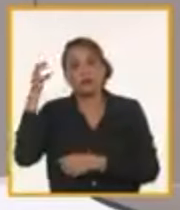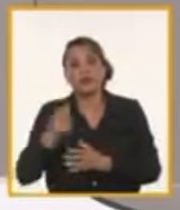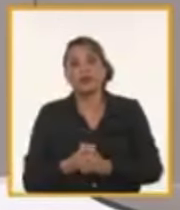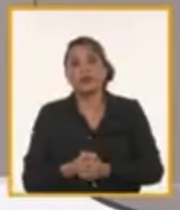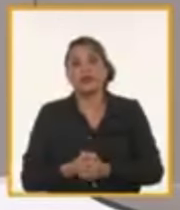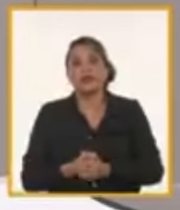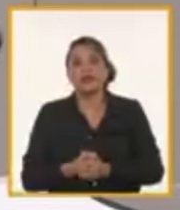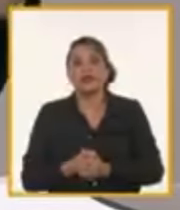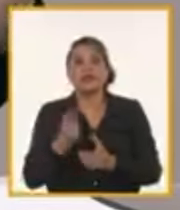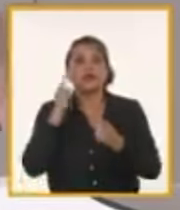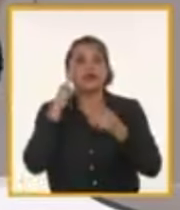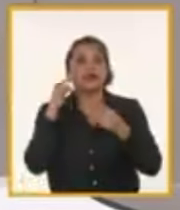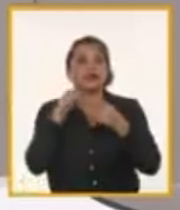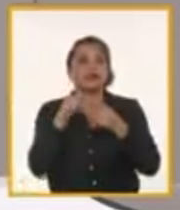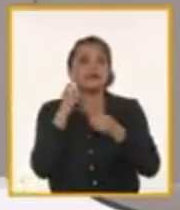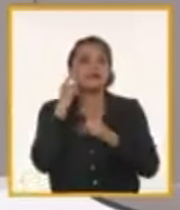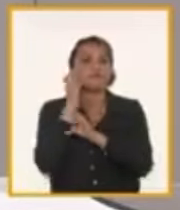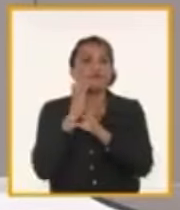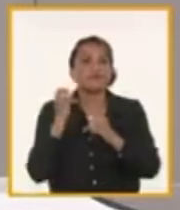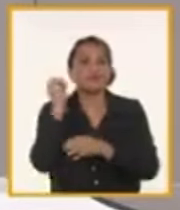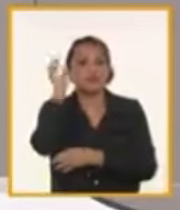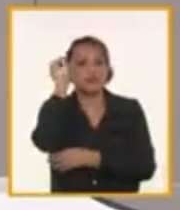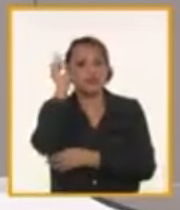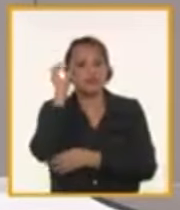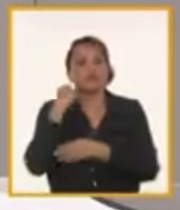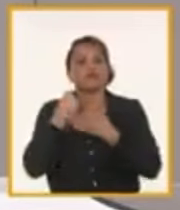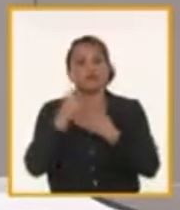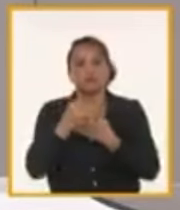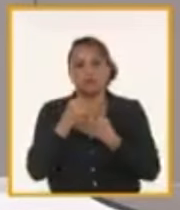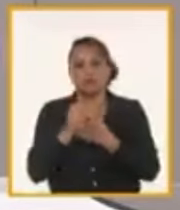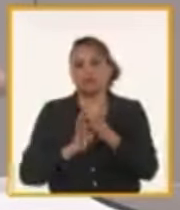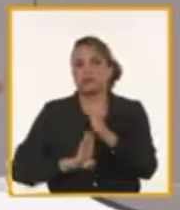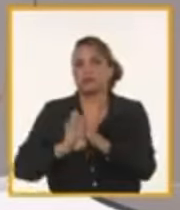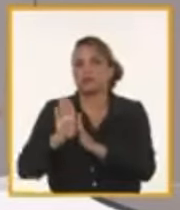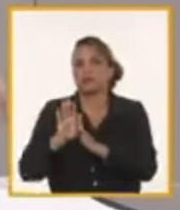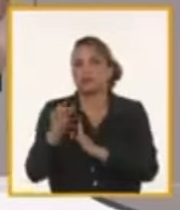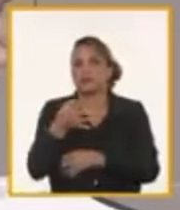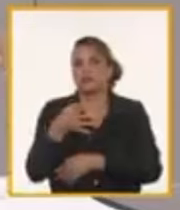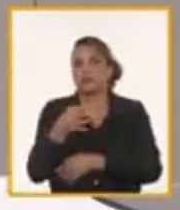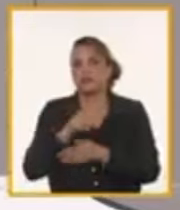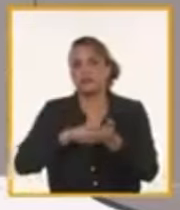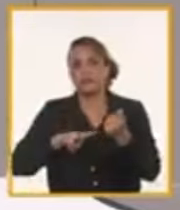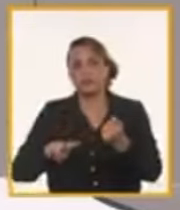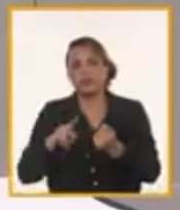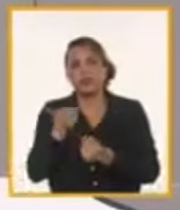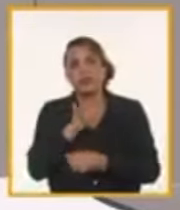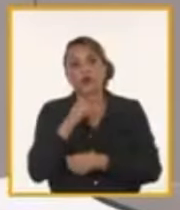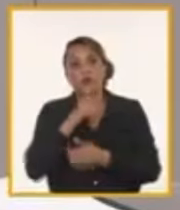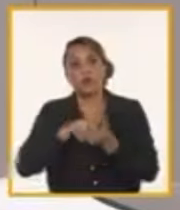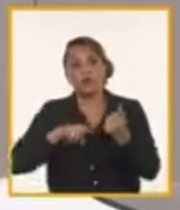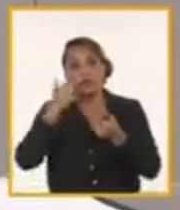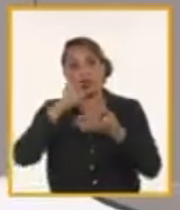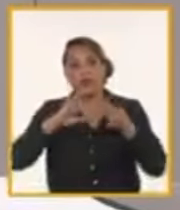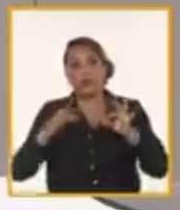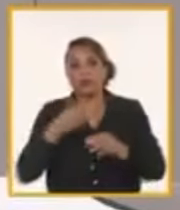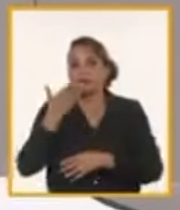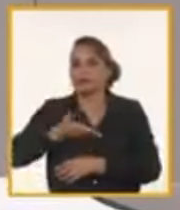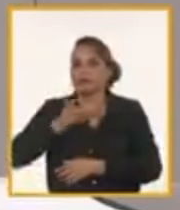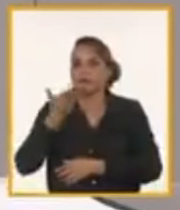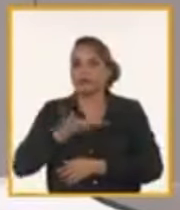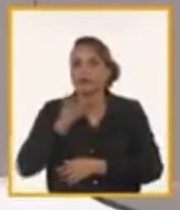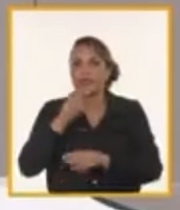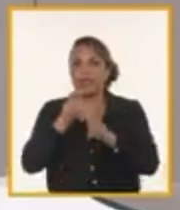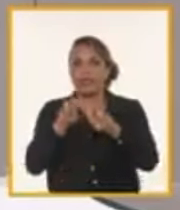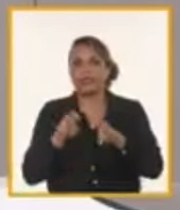la innovación que además está aportando constantemente a este desarrollo territorial y del gobierno y que nuestra provincia rinde cuenta en la